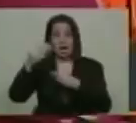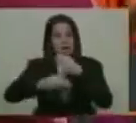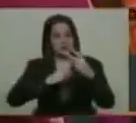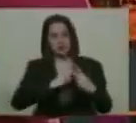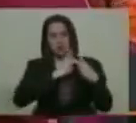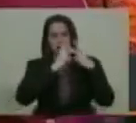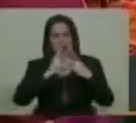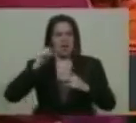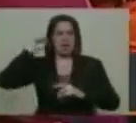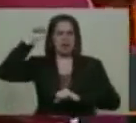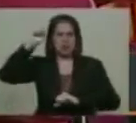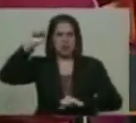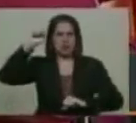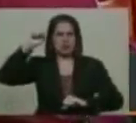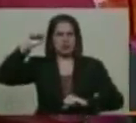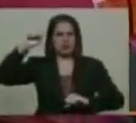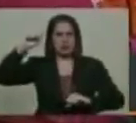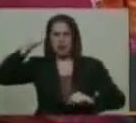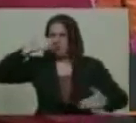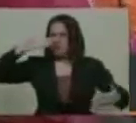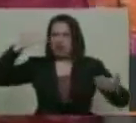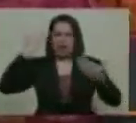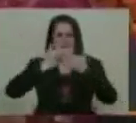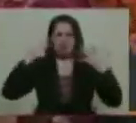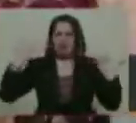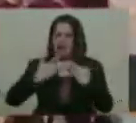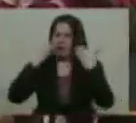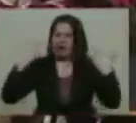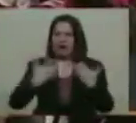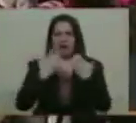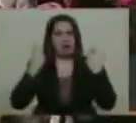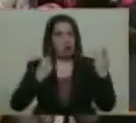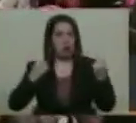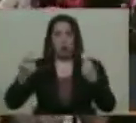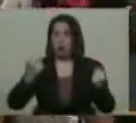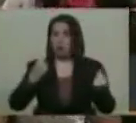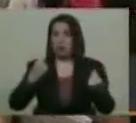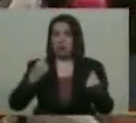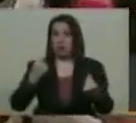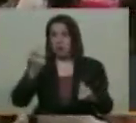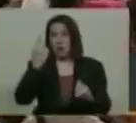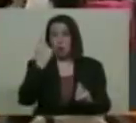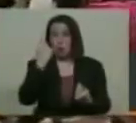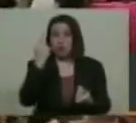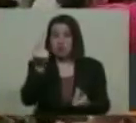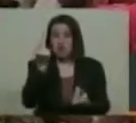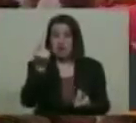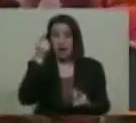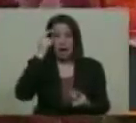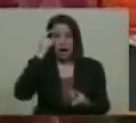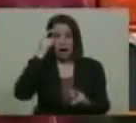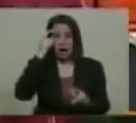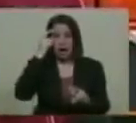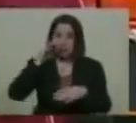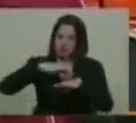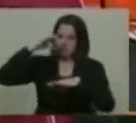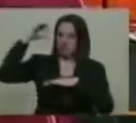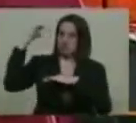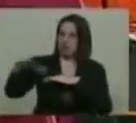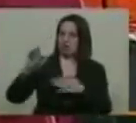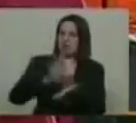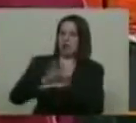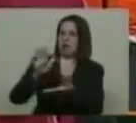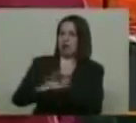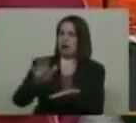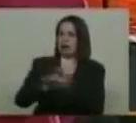valiente enfrentando esta guerra económica. No hay un solo día en que lo hayan dejado tranquilo.